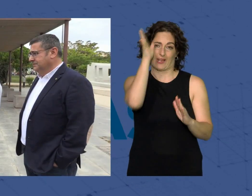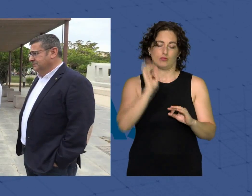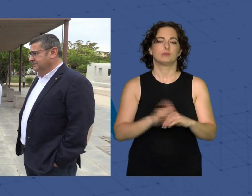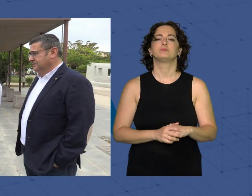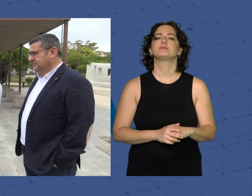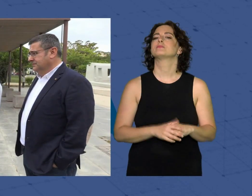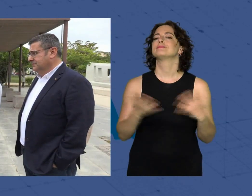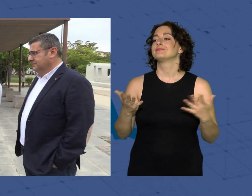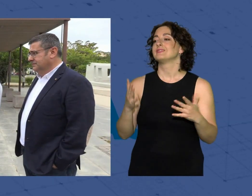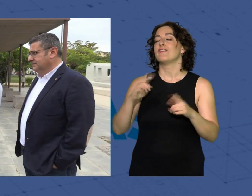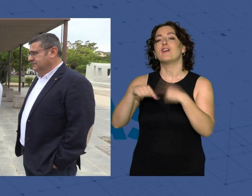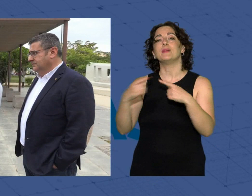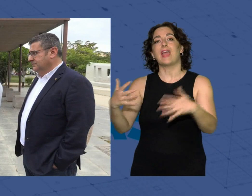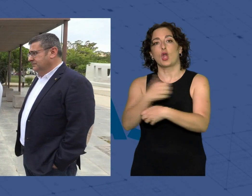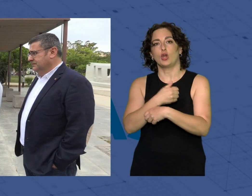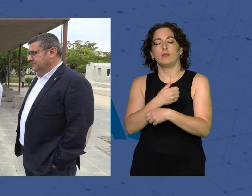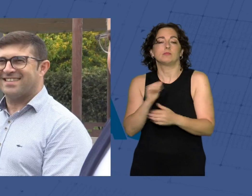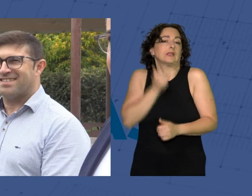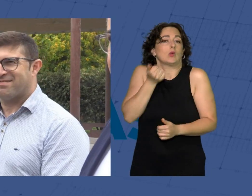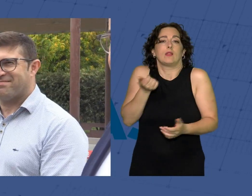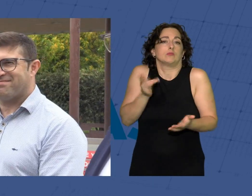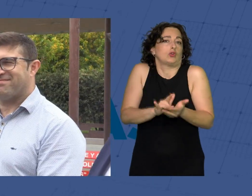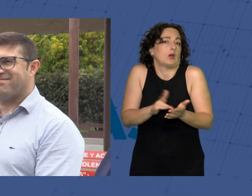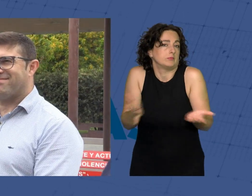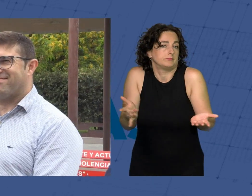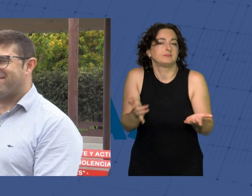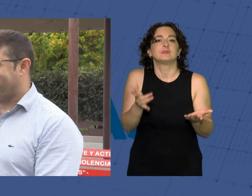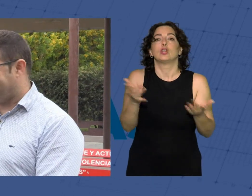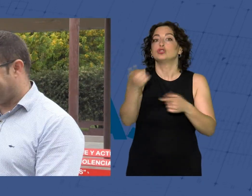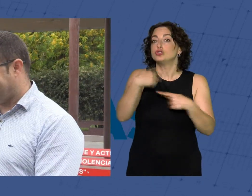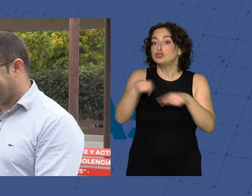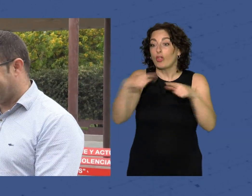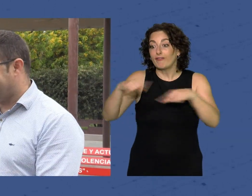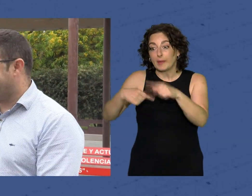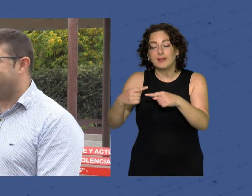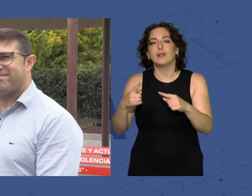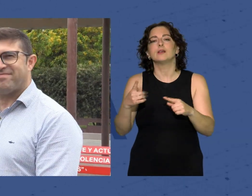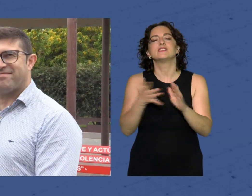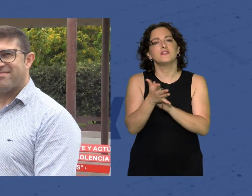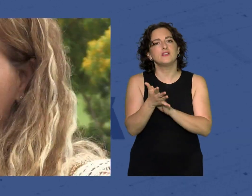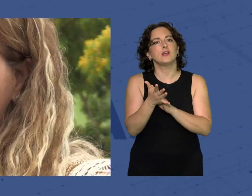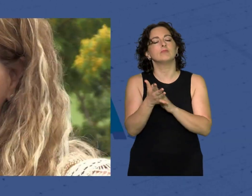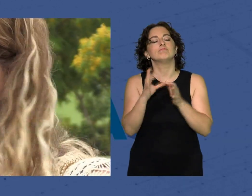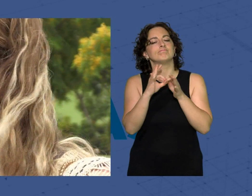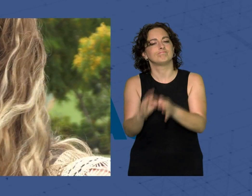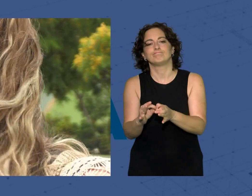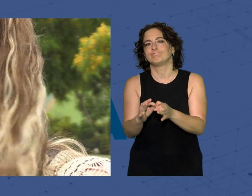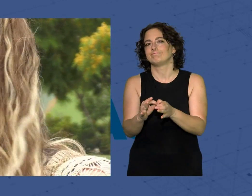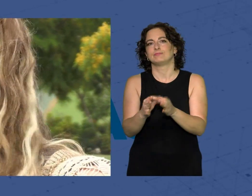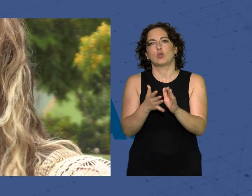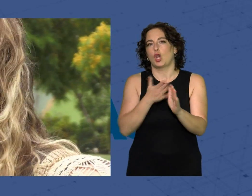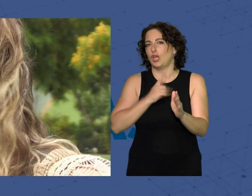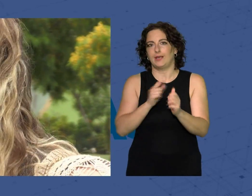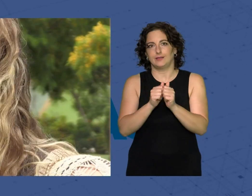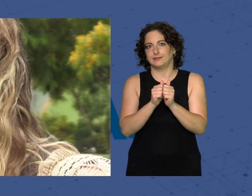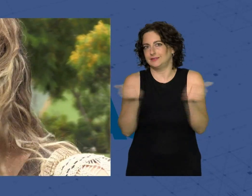A ser familia de acogida se llega por casualidad. Eso sí, todas coinciden en que se convierte en un vínculo del que no te quieres despegar.